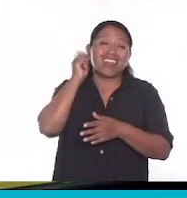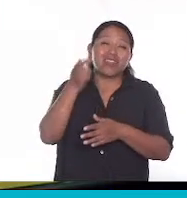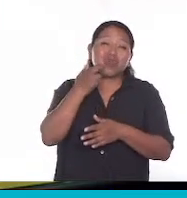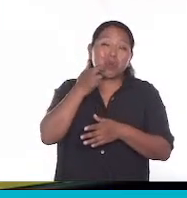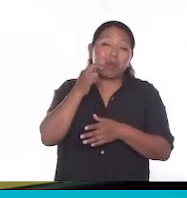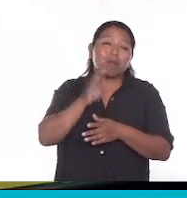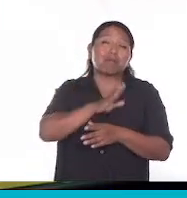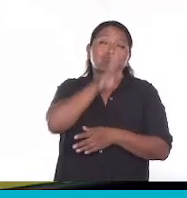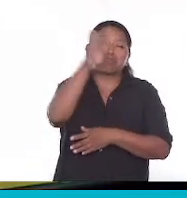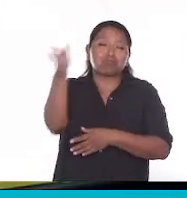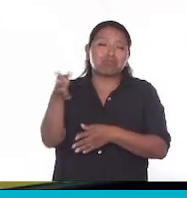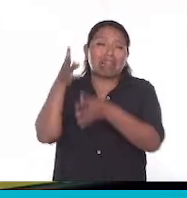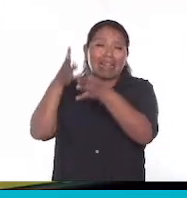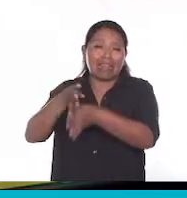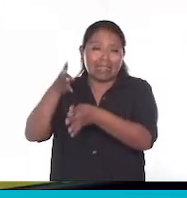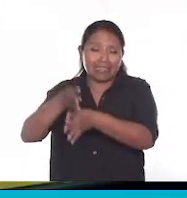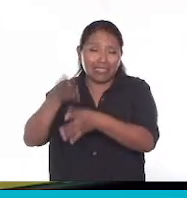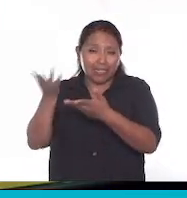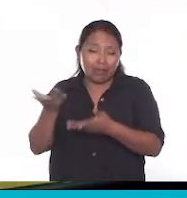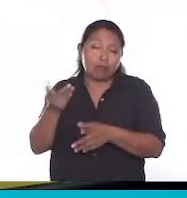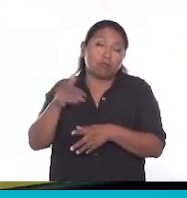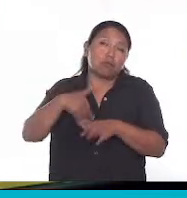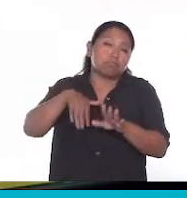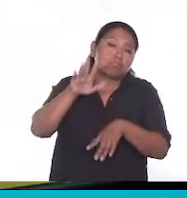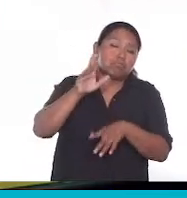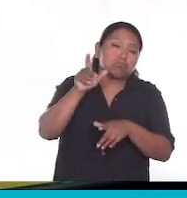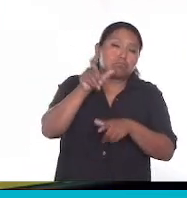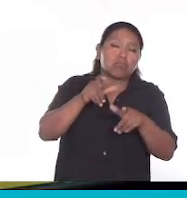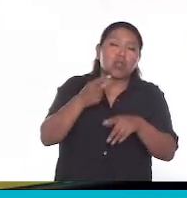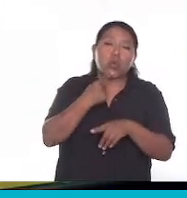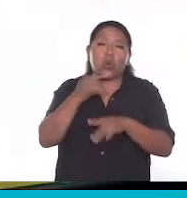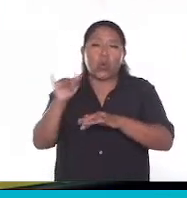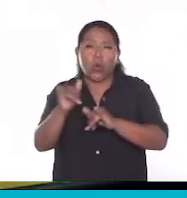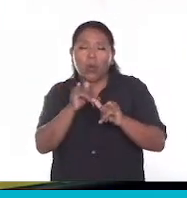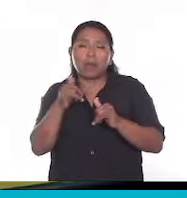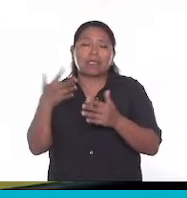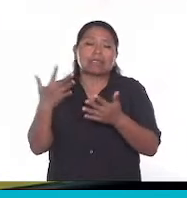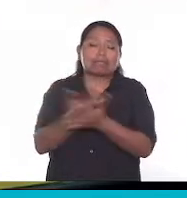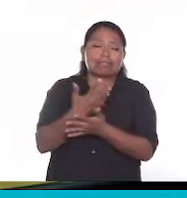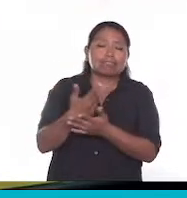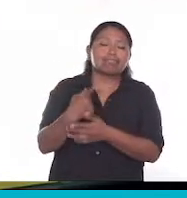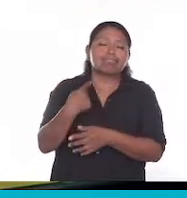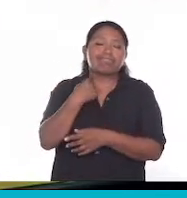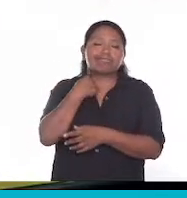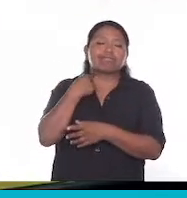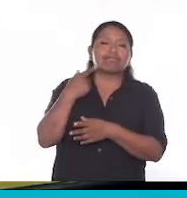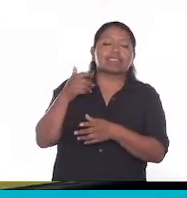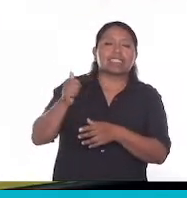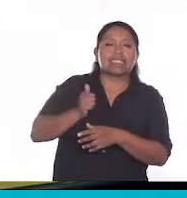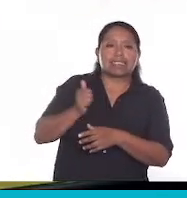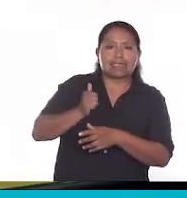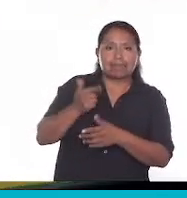ir a la guerra, como a tantos pibes de nuestro país, víctimas de la dictadura cívico-militar.